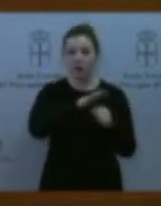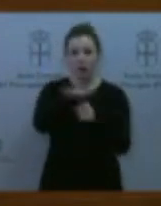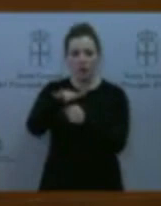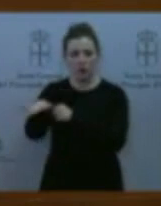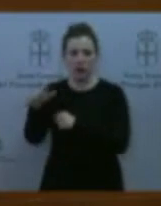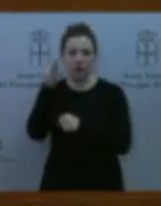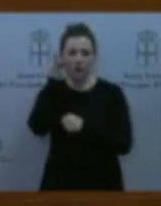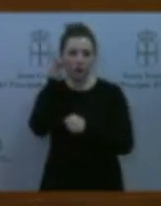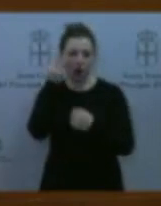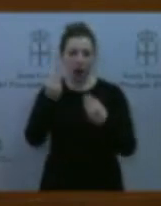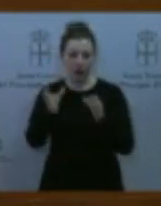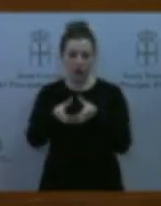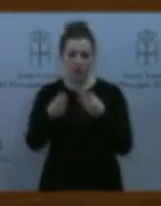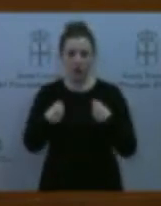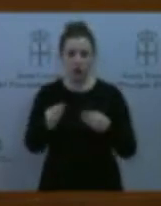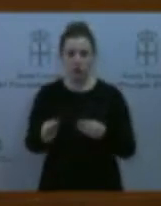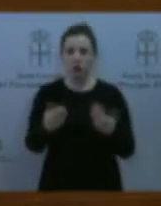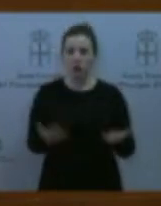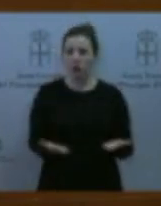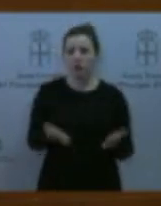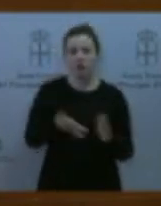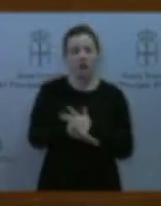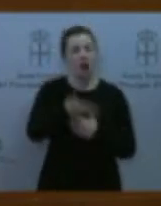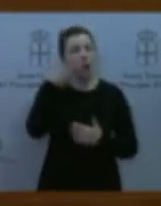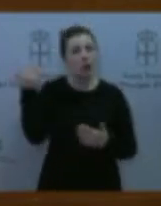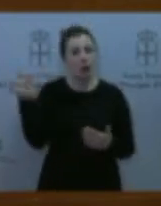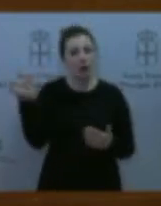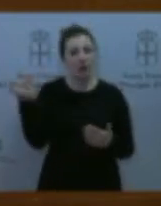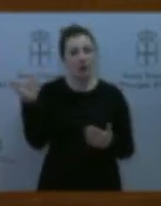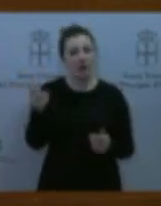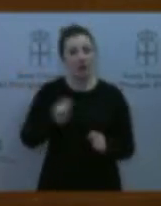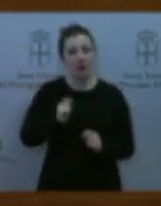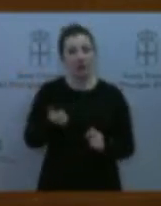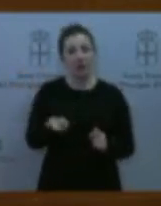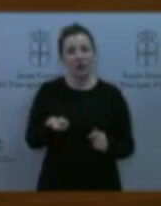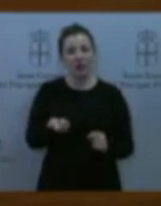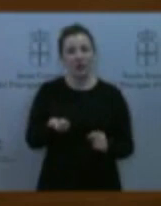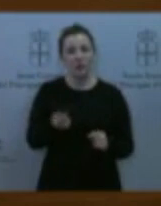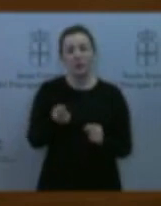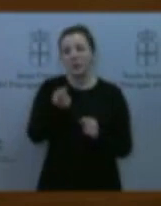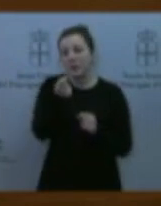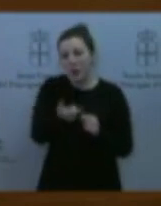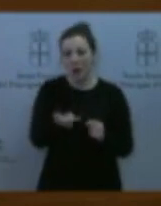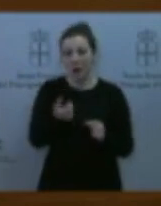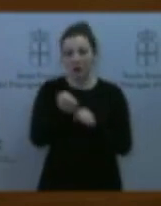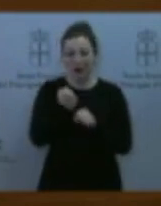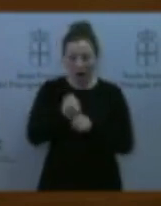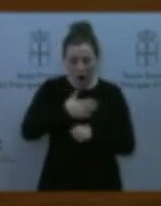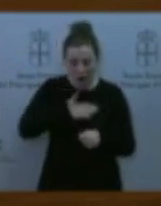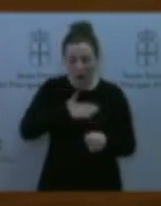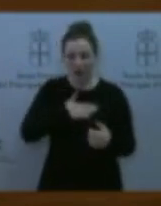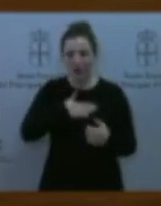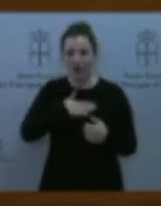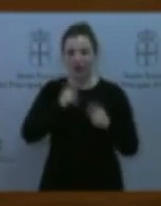sido un honor poner un microgranito de arena en tratar de conseguir que la impunidad